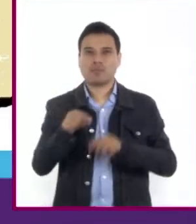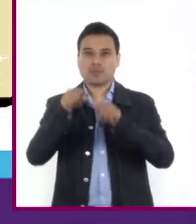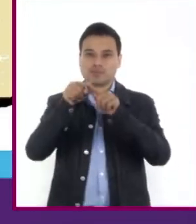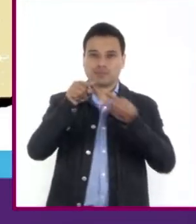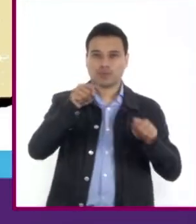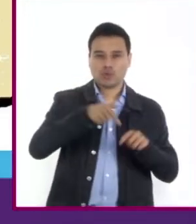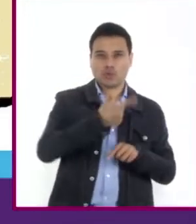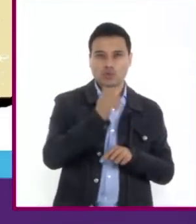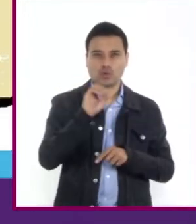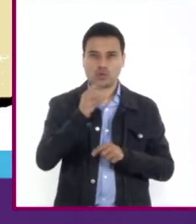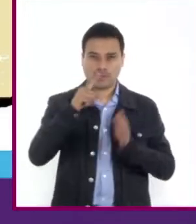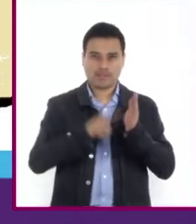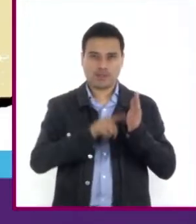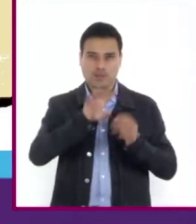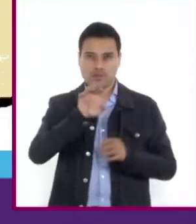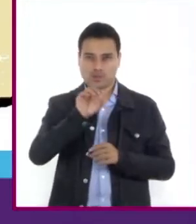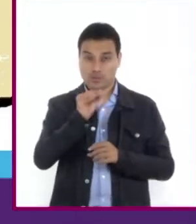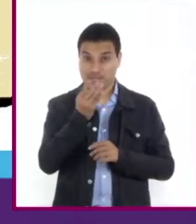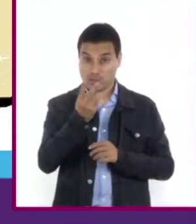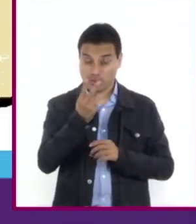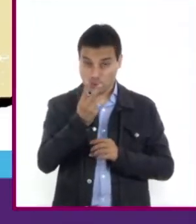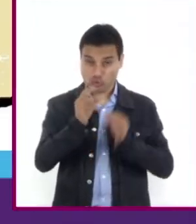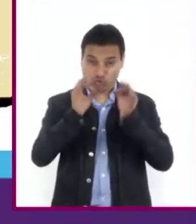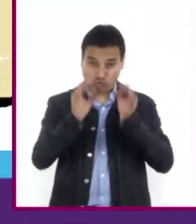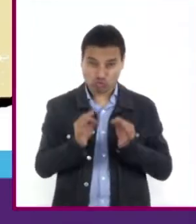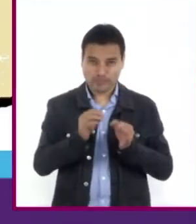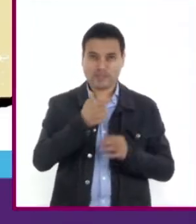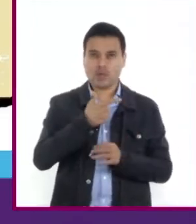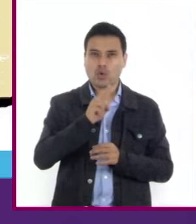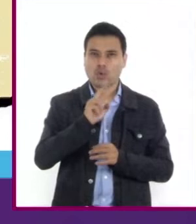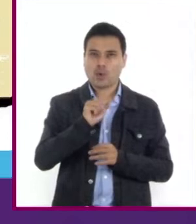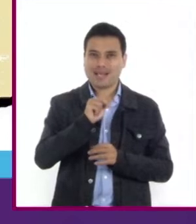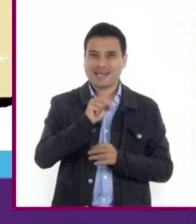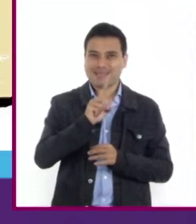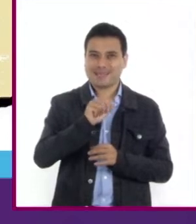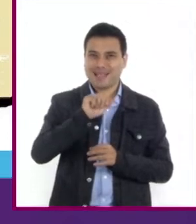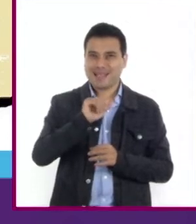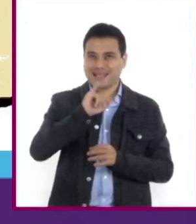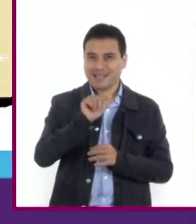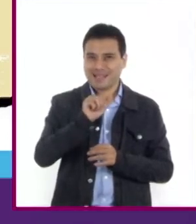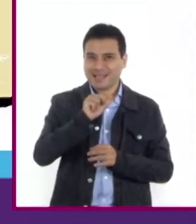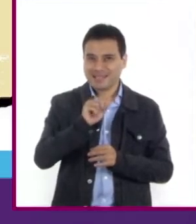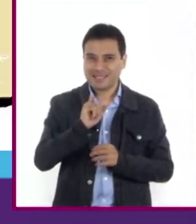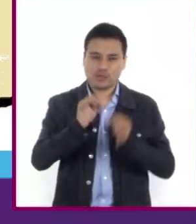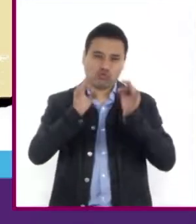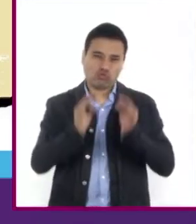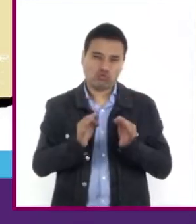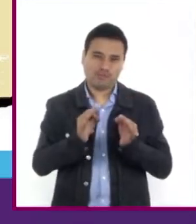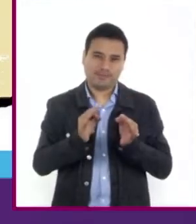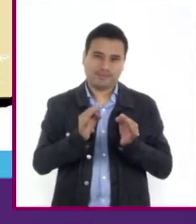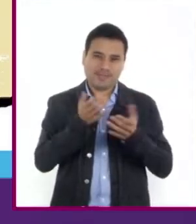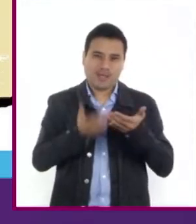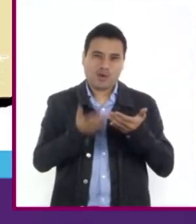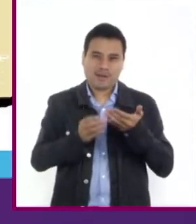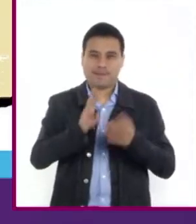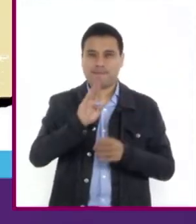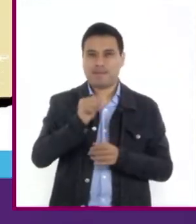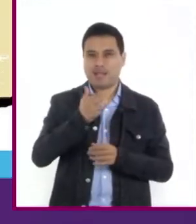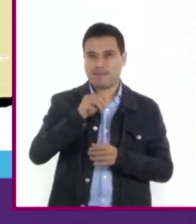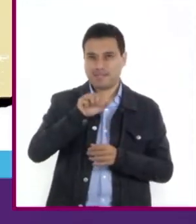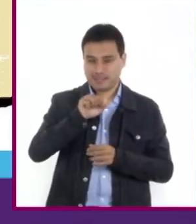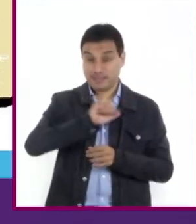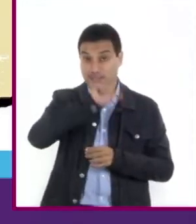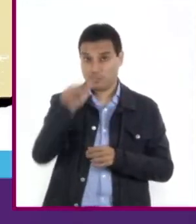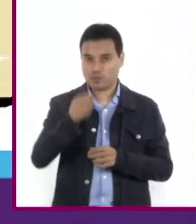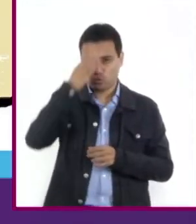de 1492 a Guanajaní, una isla del actual Bahamas. Después llegó a